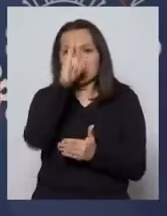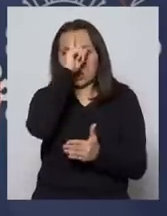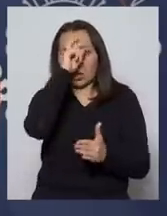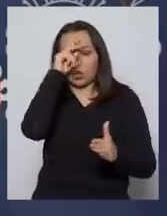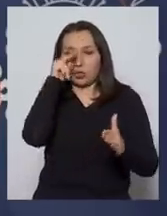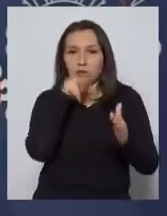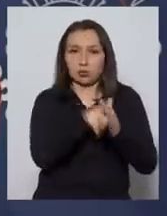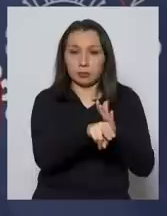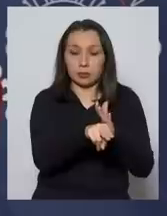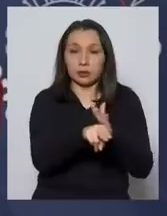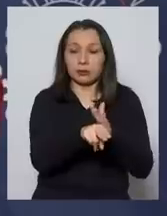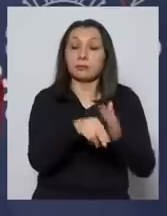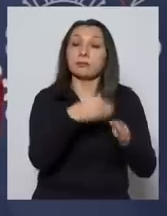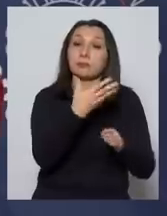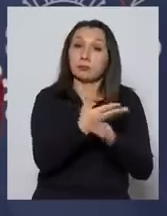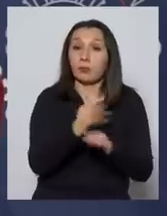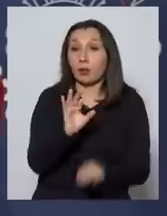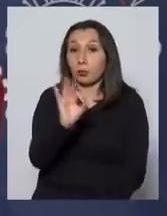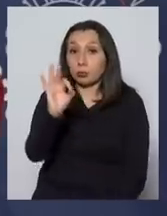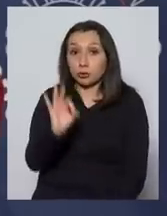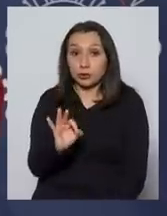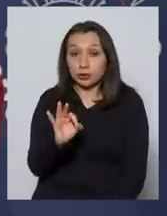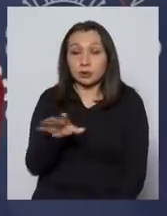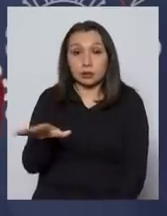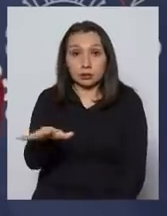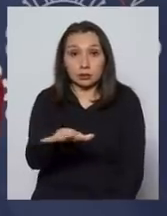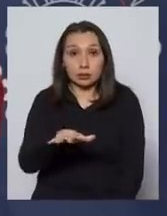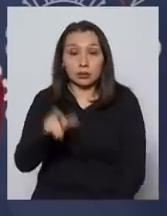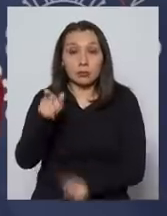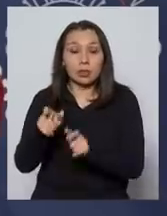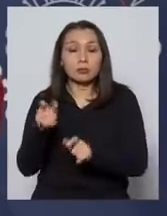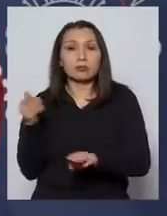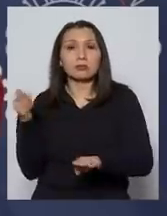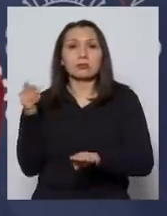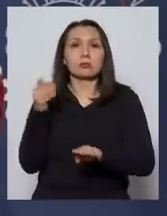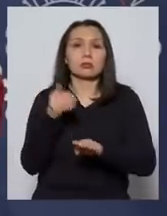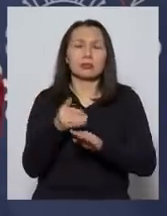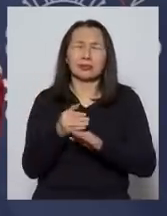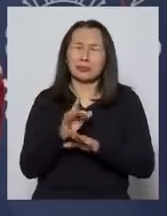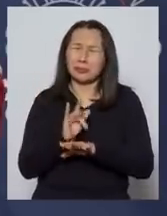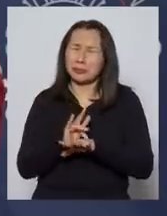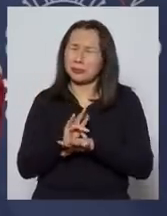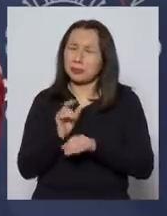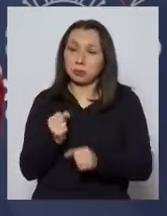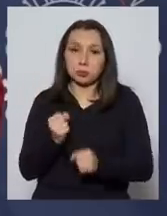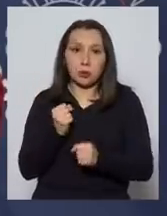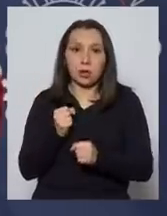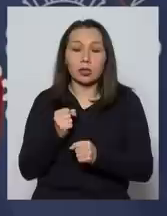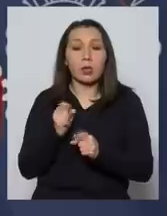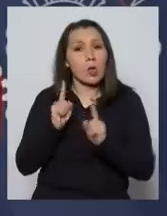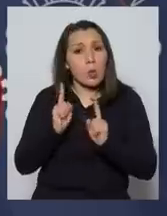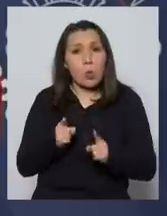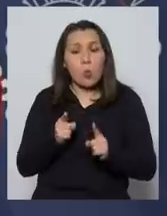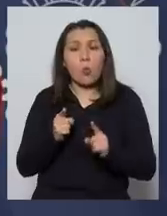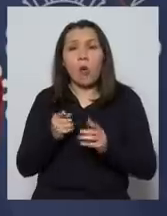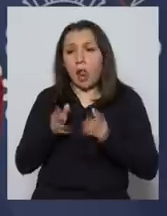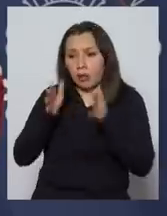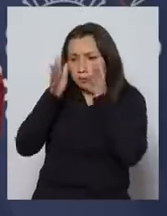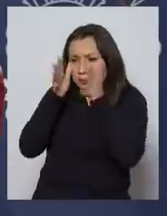hospitalización. Y hay un porcentaje de ellos que llegan a una situación de extrema gravedad, que aún recibiendo el